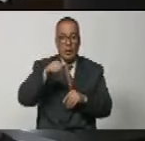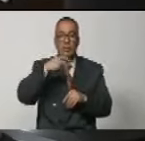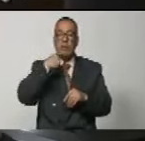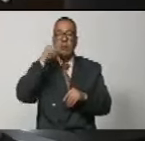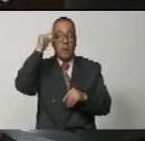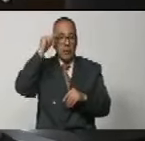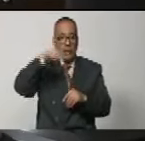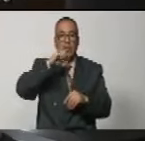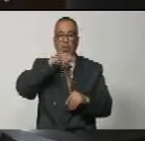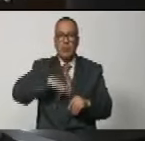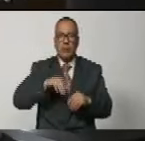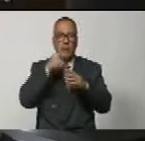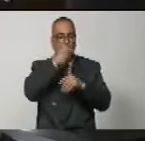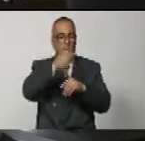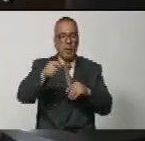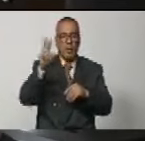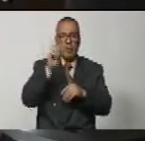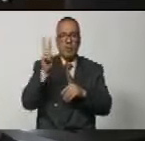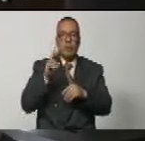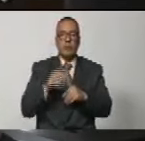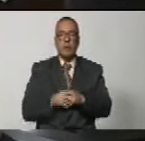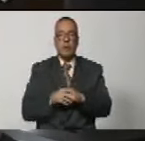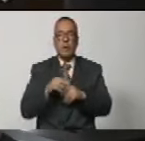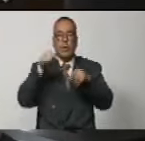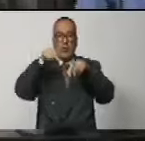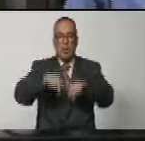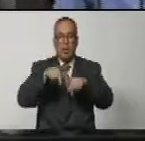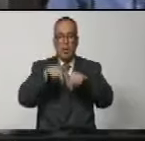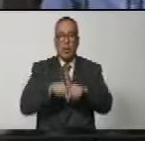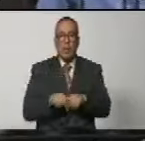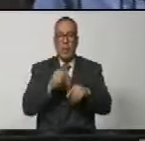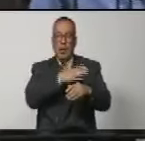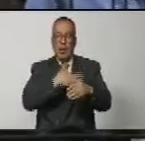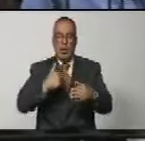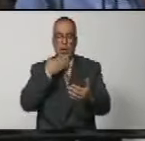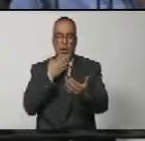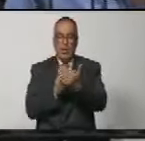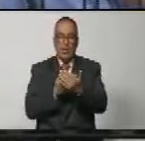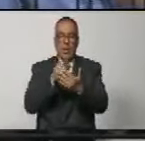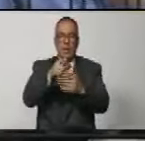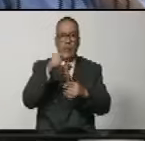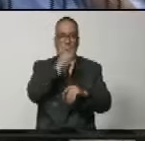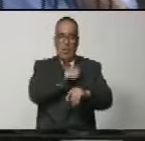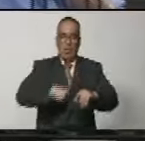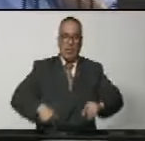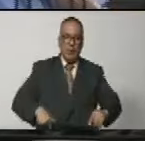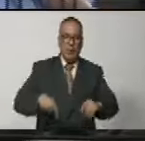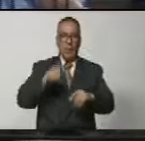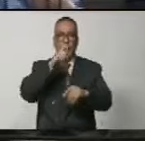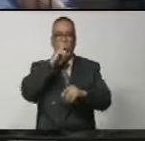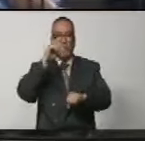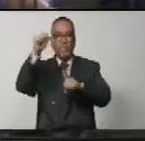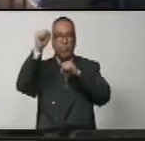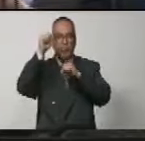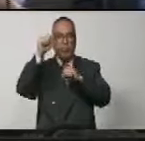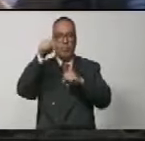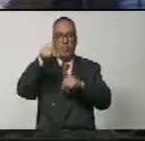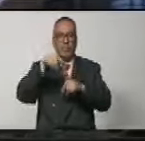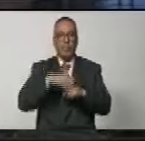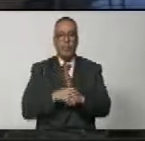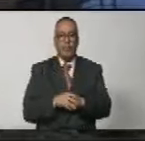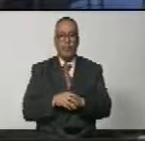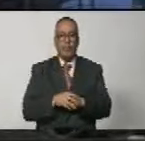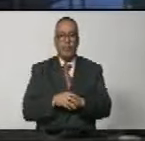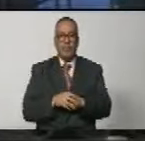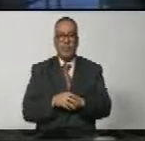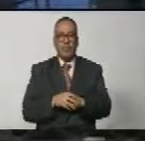histórico para todo el pueblo de Venezuela. Desde aquí quiero darle las gracias al presidente Nicolás Maduro